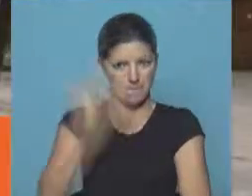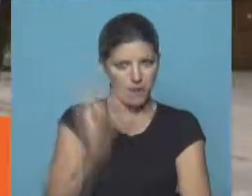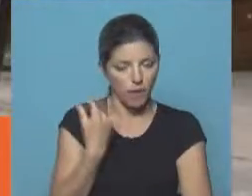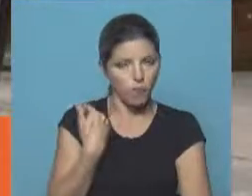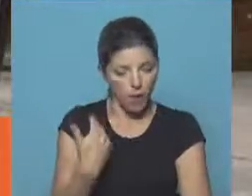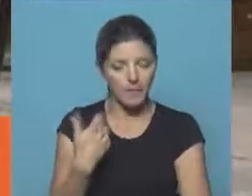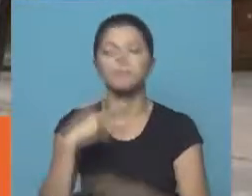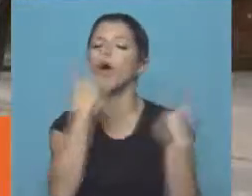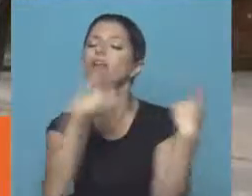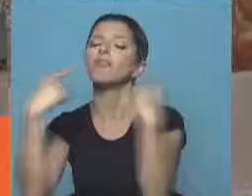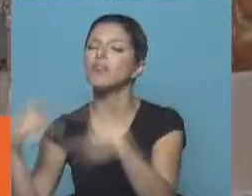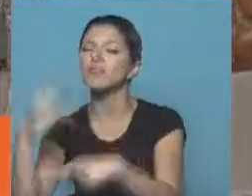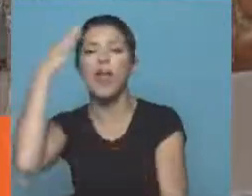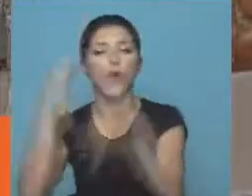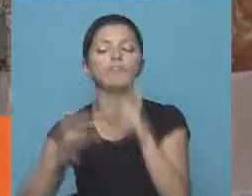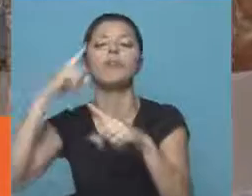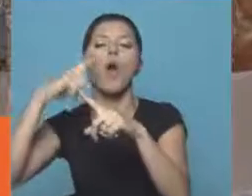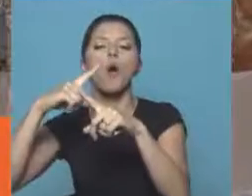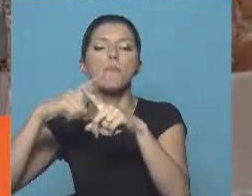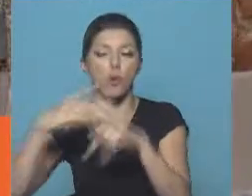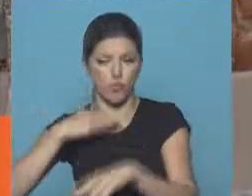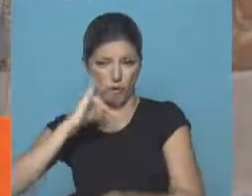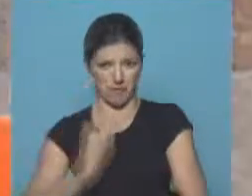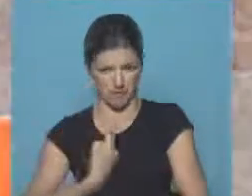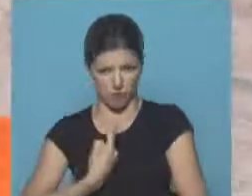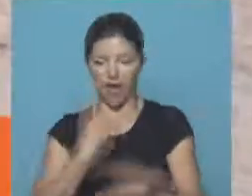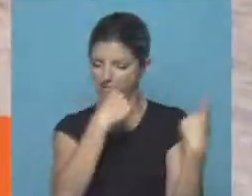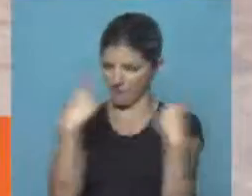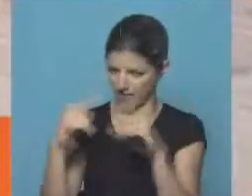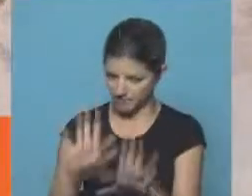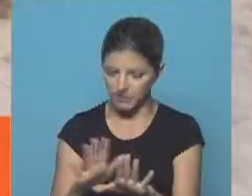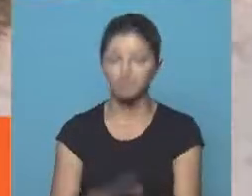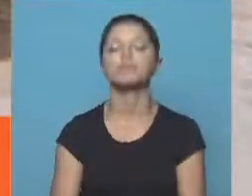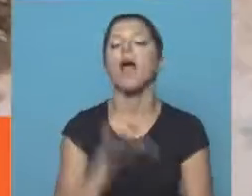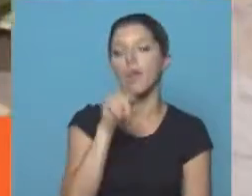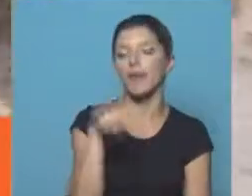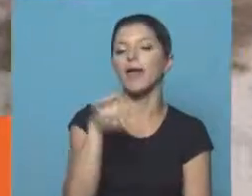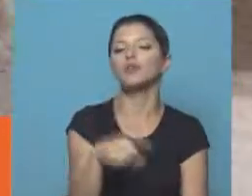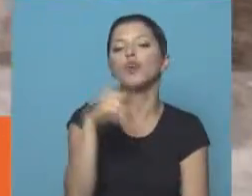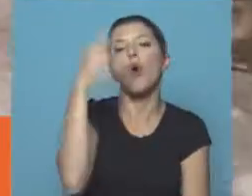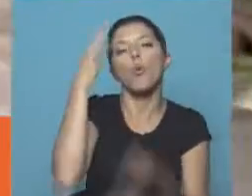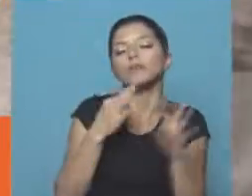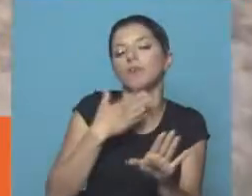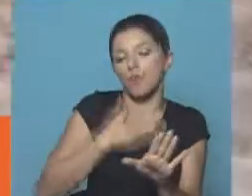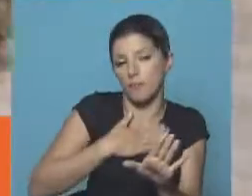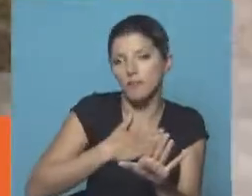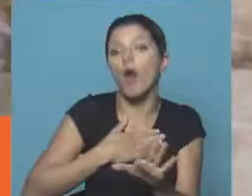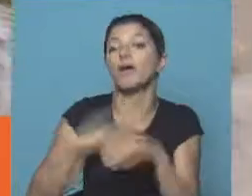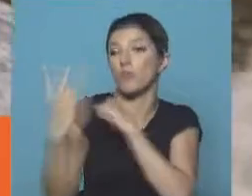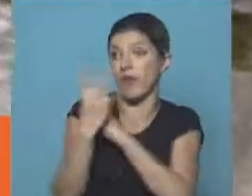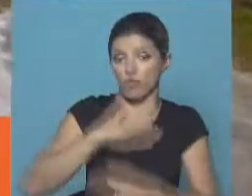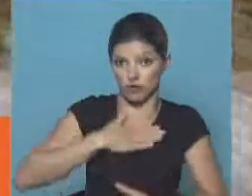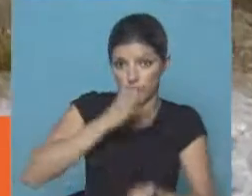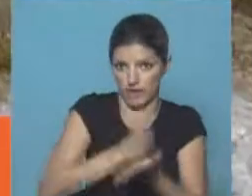diferencia con la justicia por mano propia el objetivo de esta línea de defensa no es ajusticiar al delincuente sino proteger los derechos